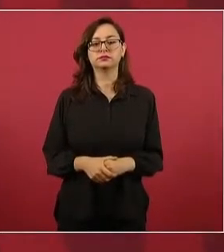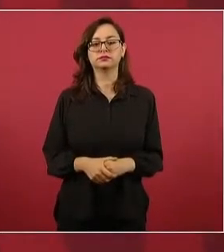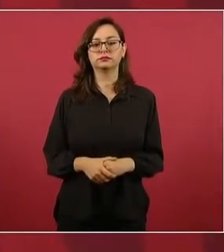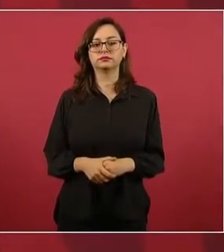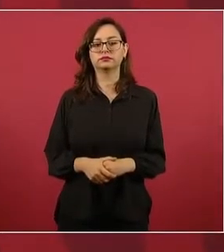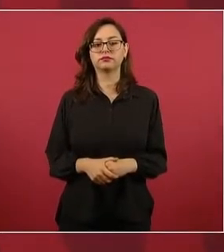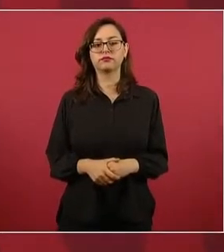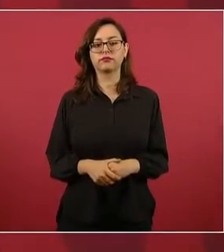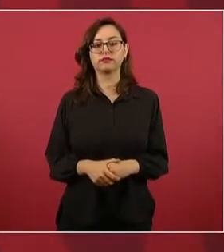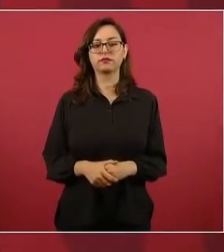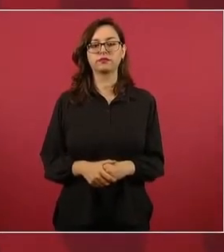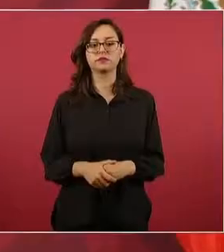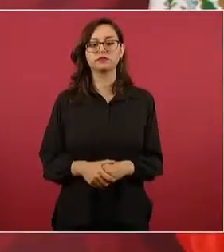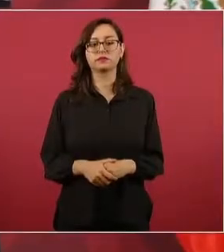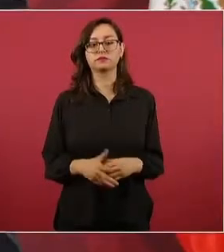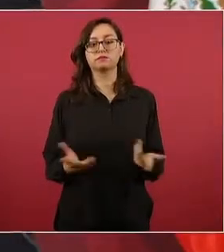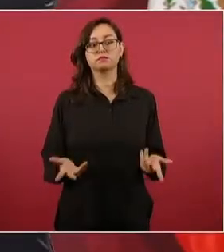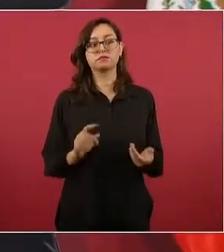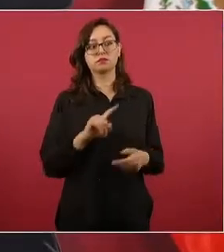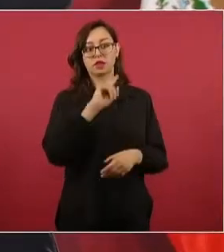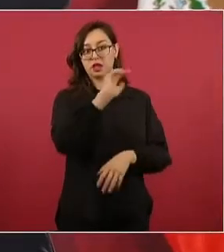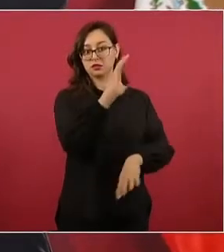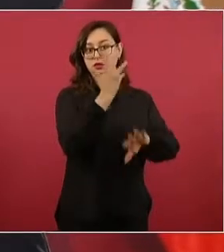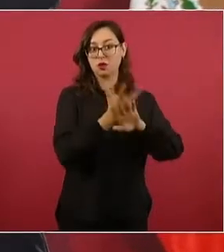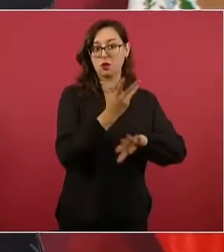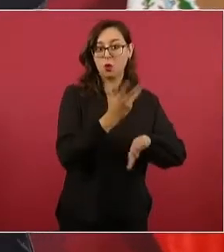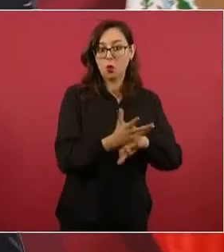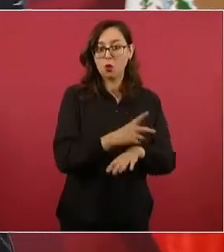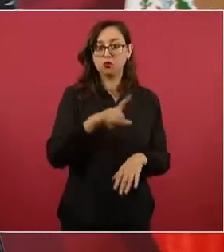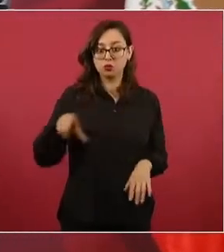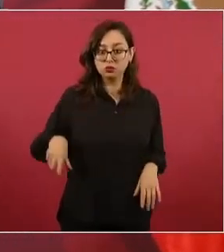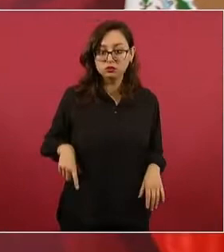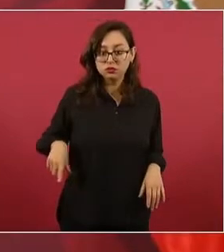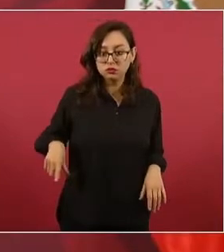tenemos buena relación con el gobierno de Estados Unidos.